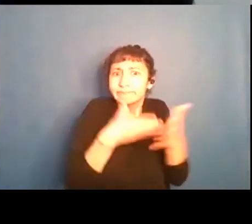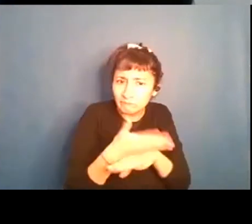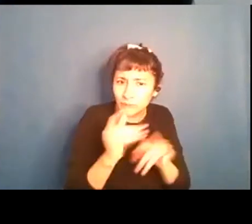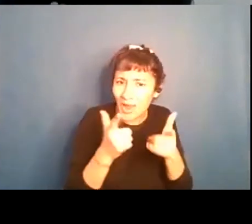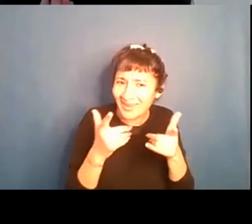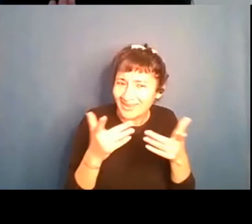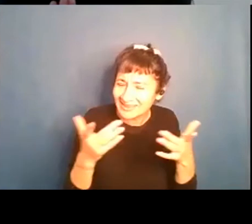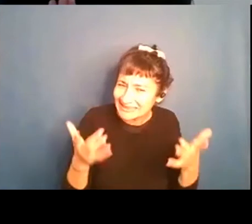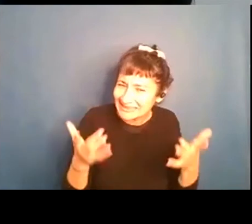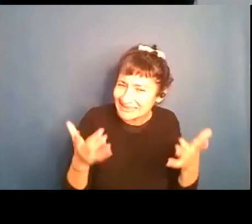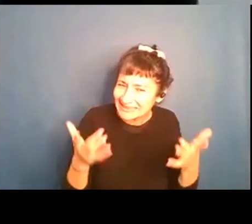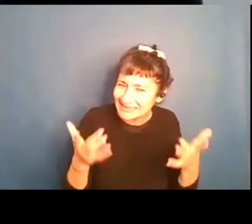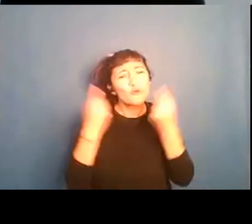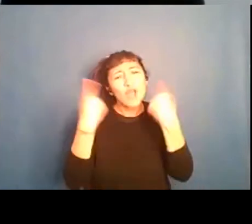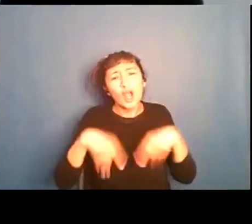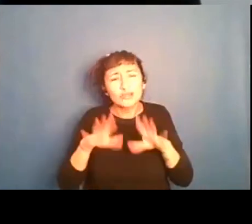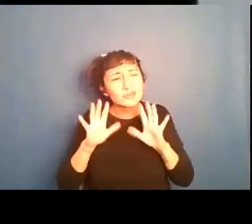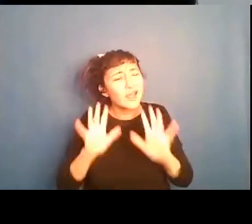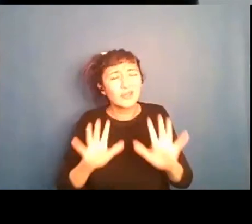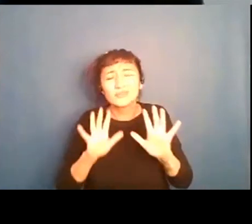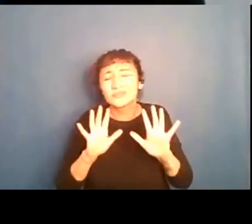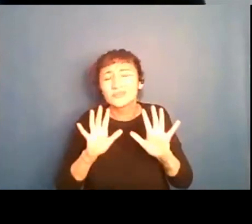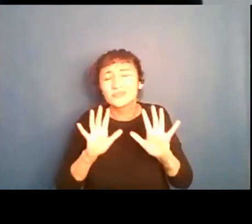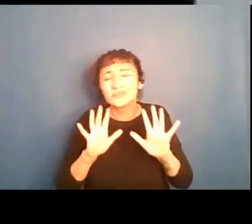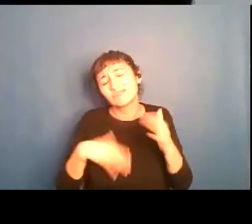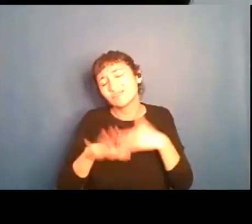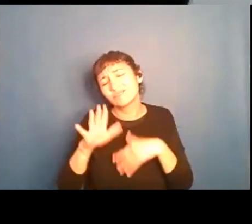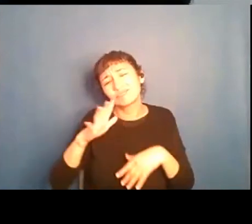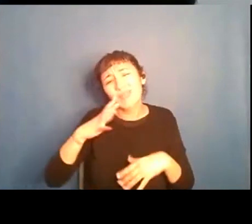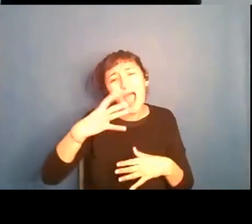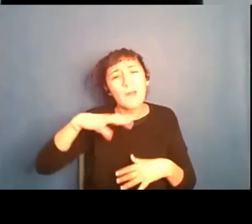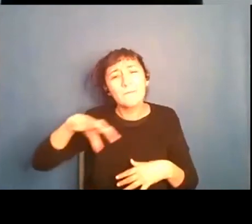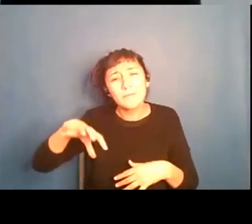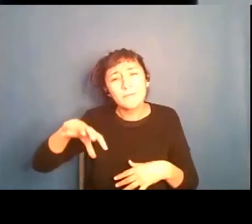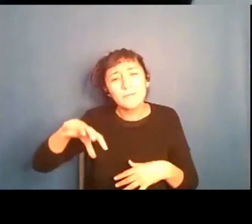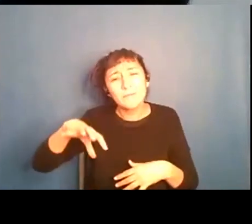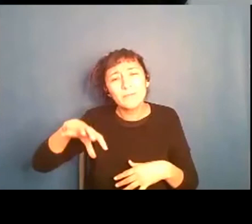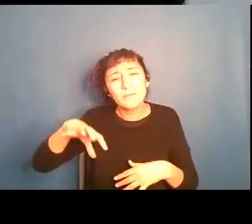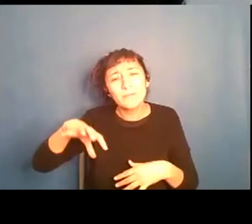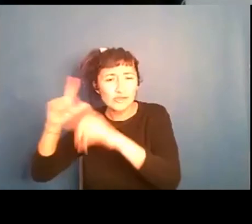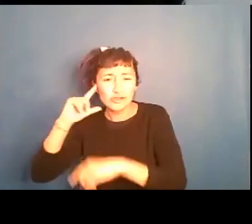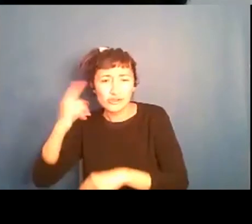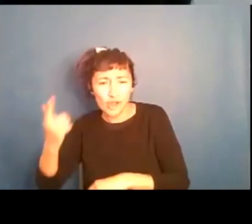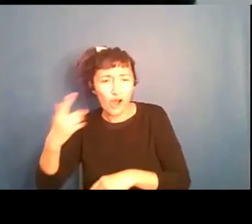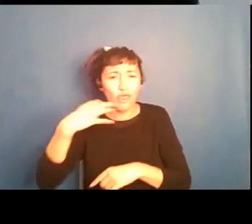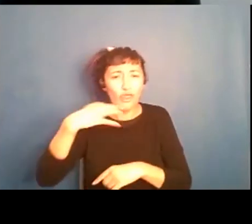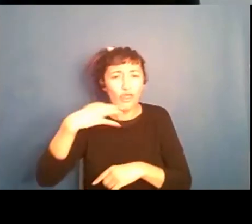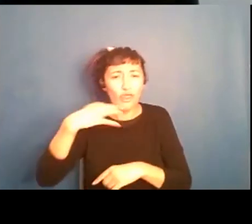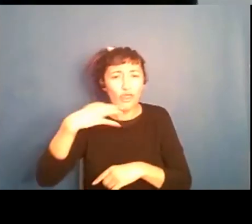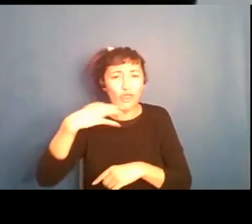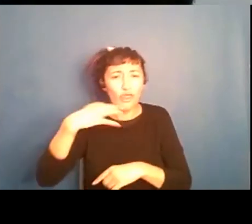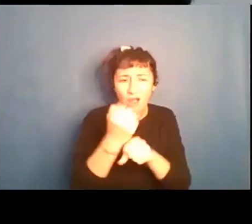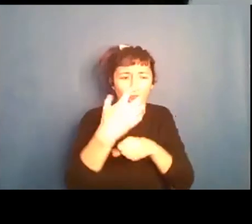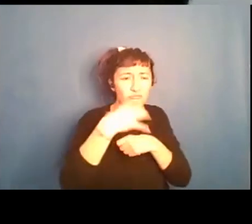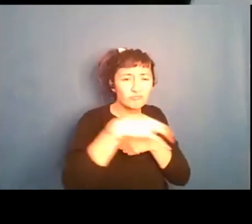montón de cosas así, en el ámbito como docente sorda, en el ámbito laboral, la accesibilidad